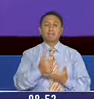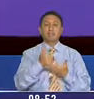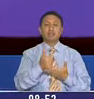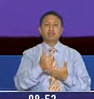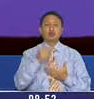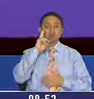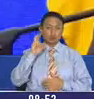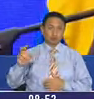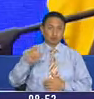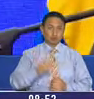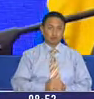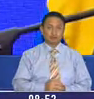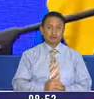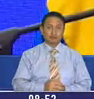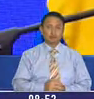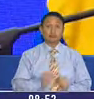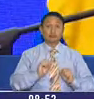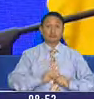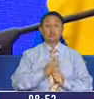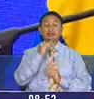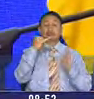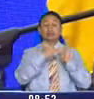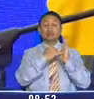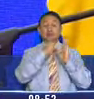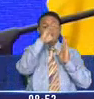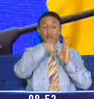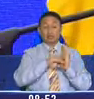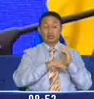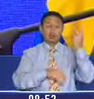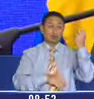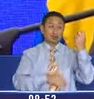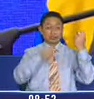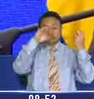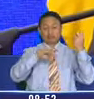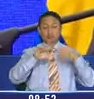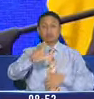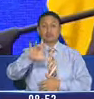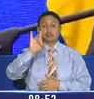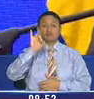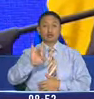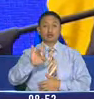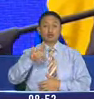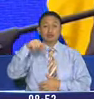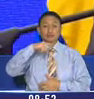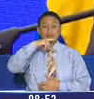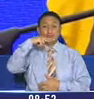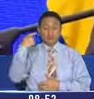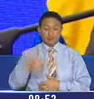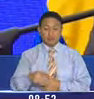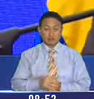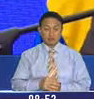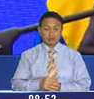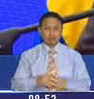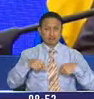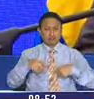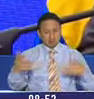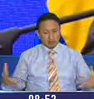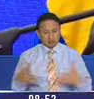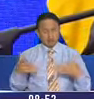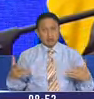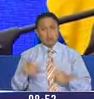del sector turístico. Redujimos el IVA del 12 al 8% durante los feriados para estimular